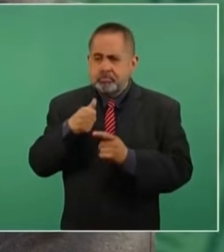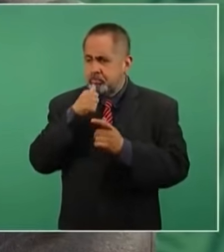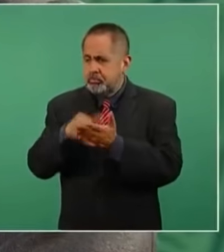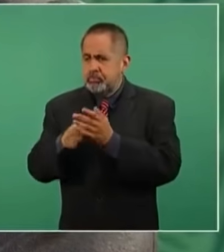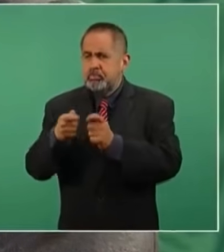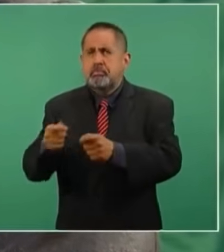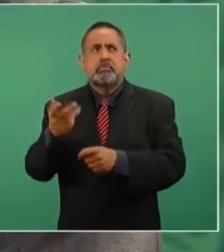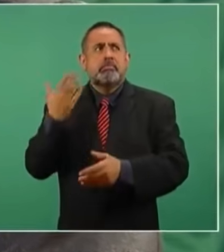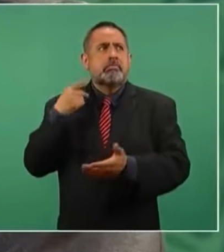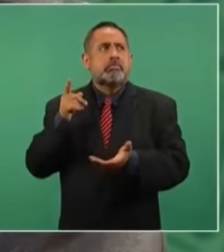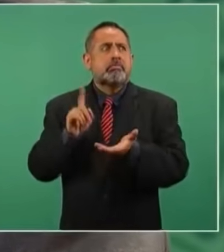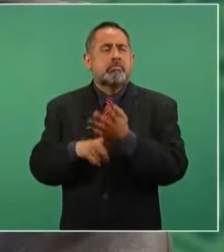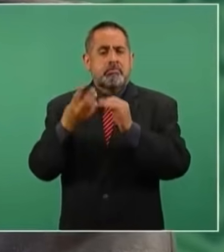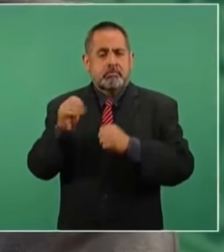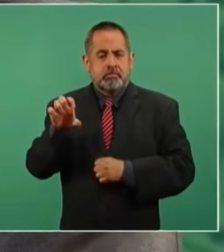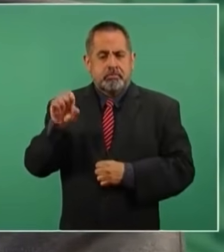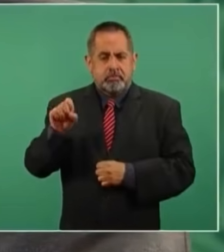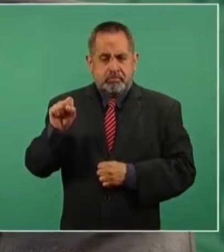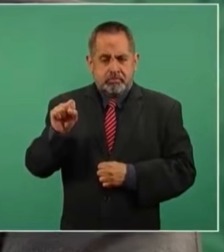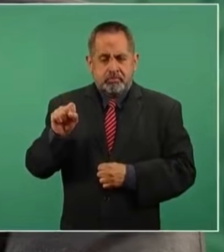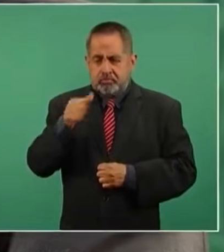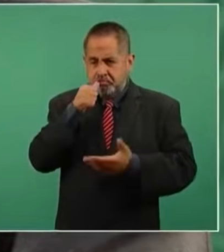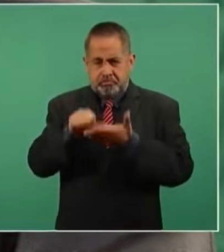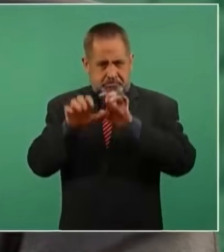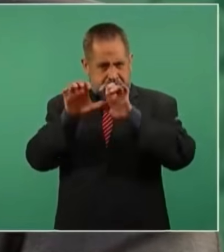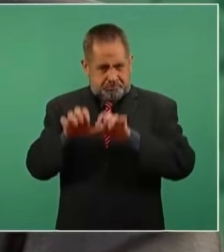en 1960.